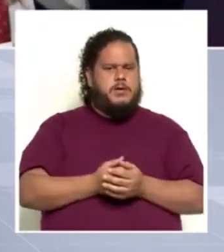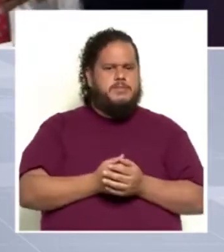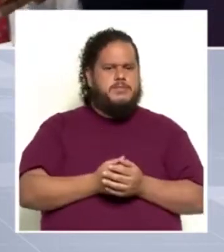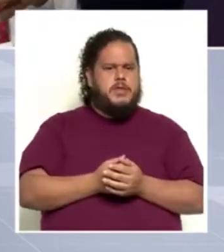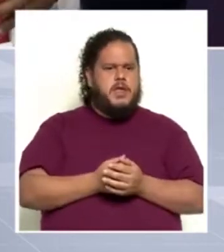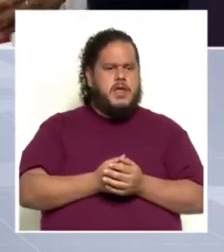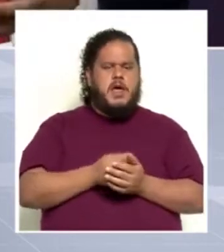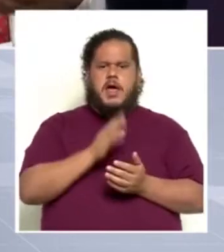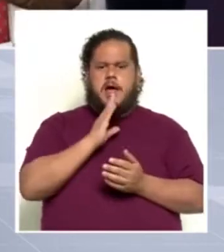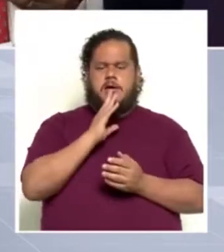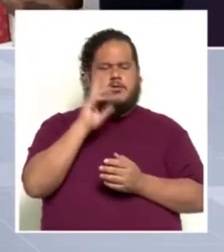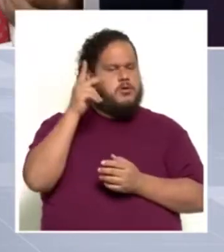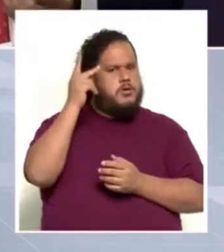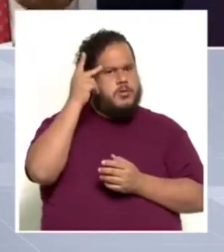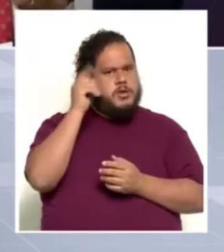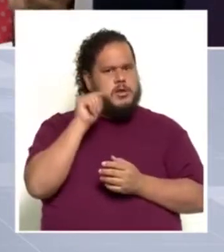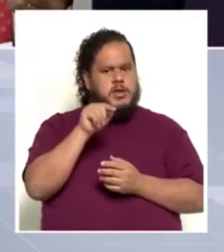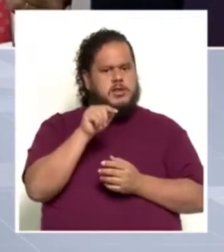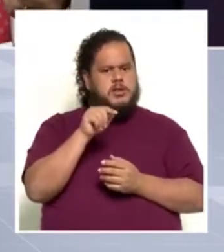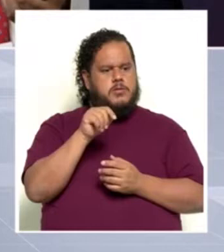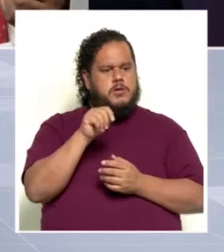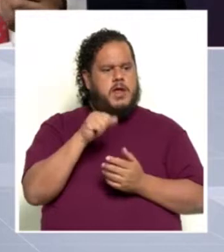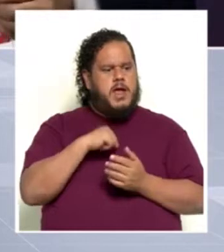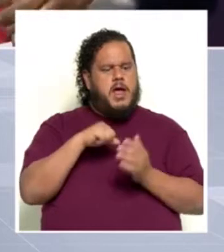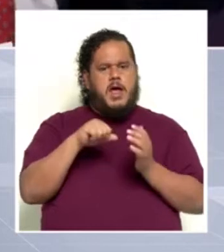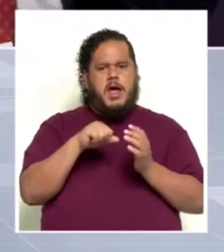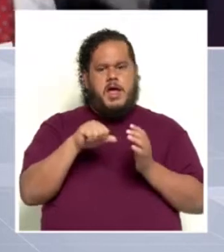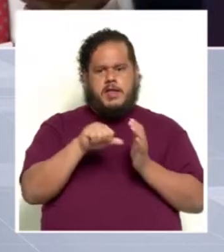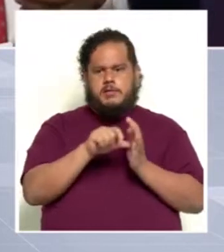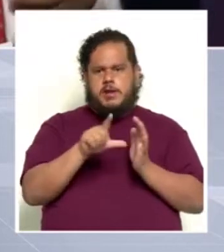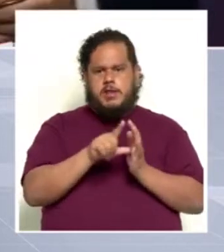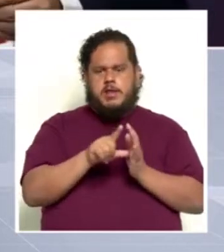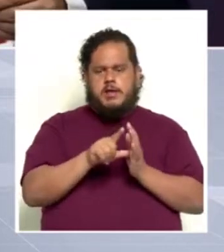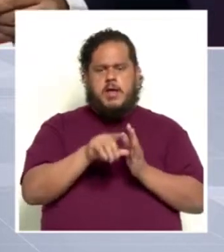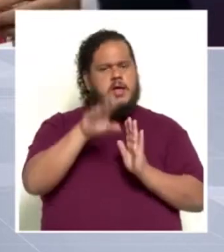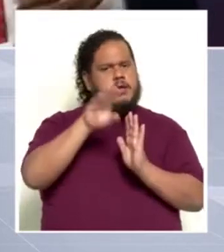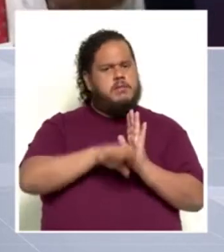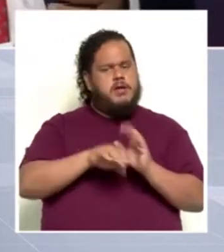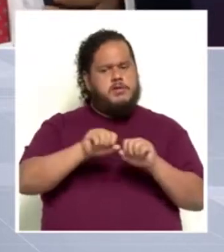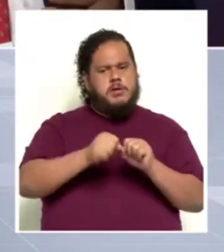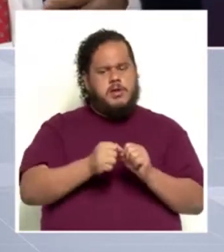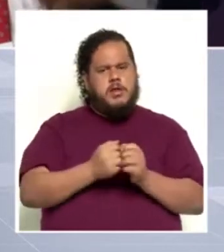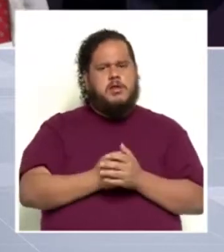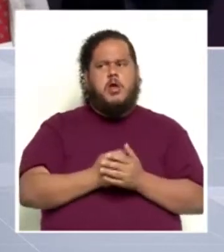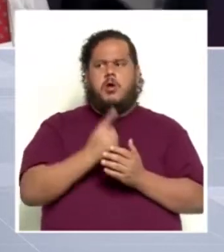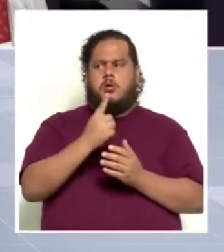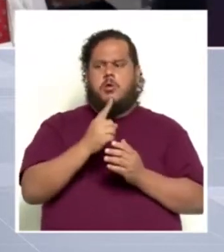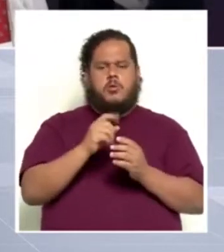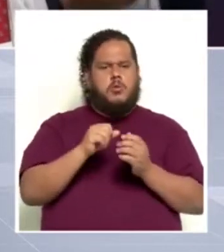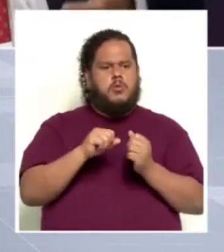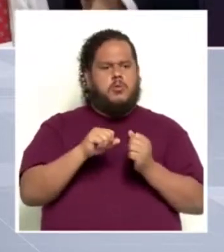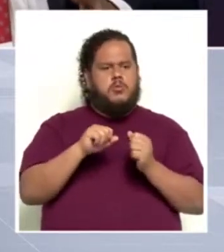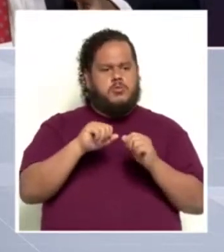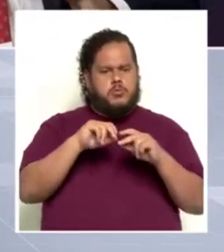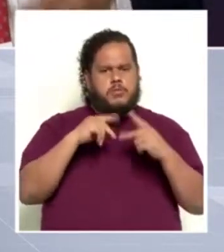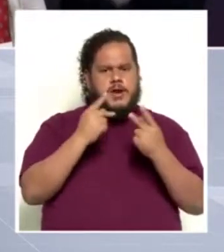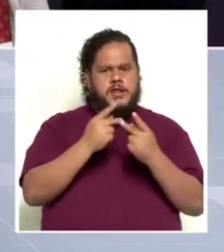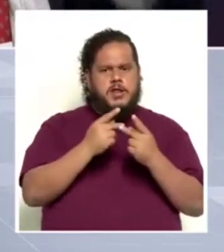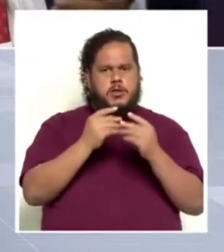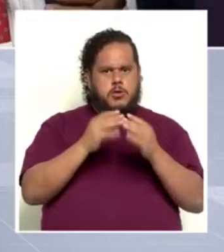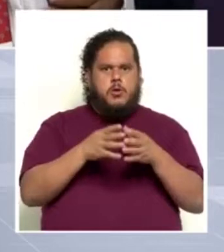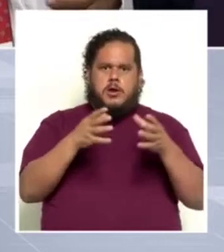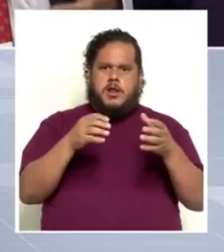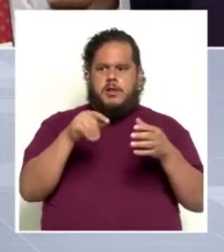términos políticos, esta es una asamblea menos fragmentada, con una fracción enorme, la de Liberación Nacional,